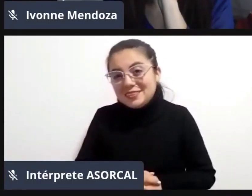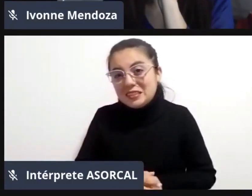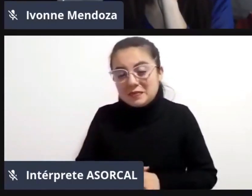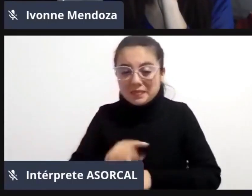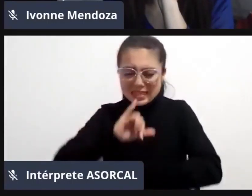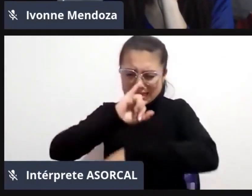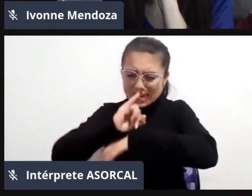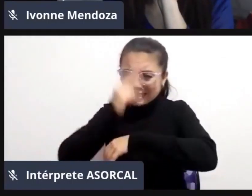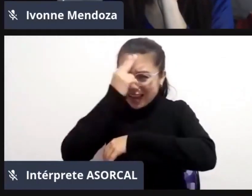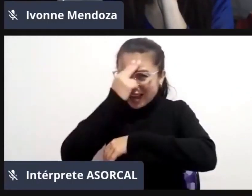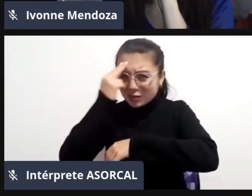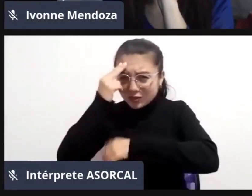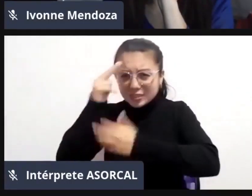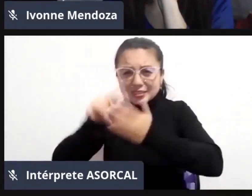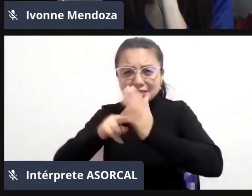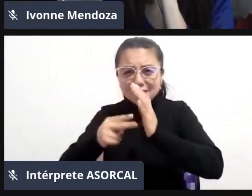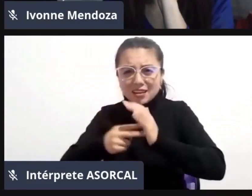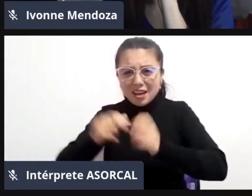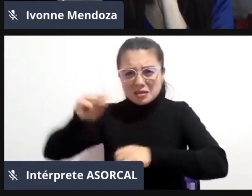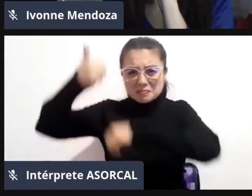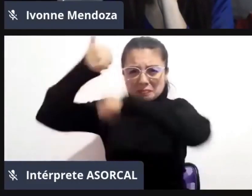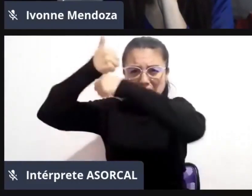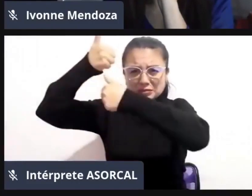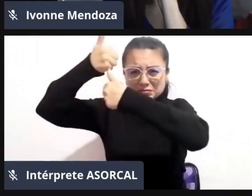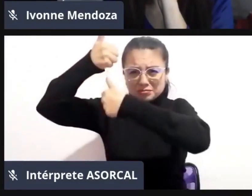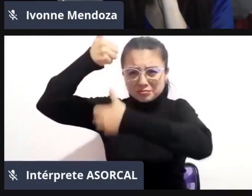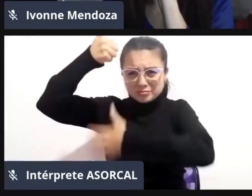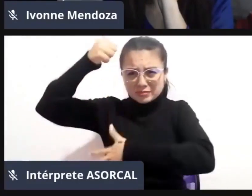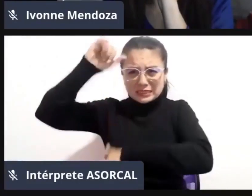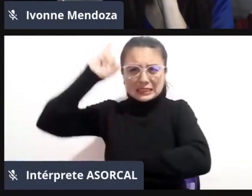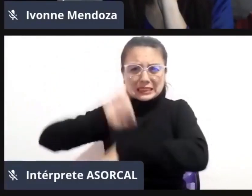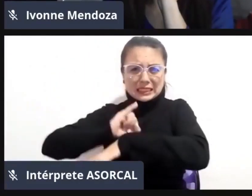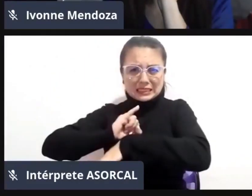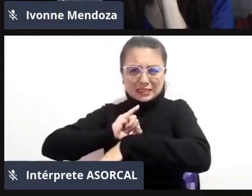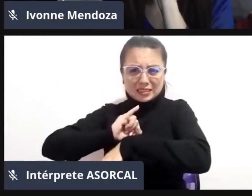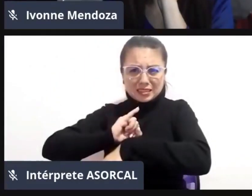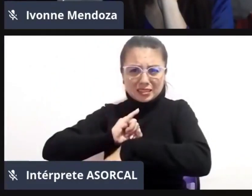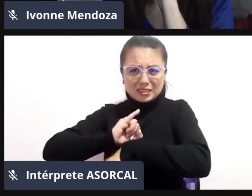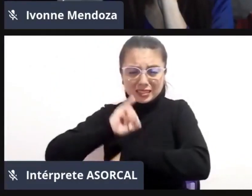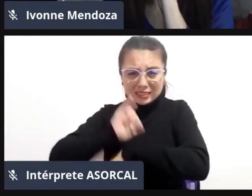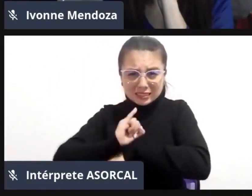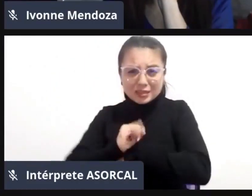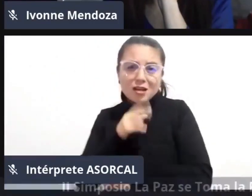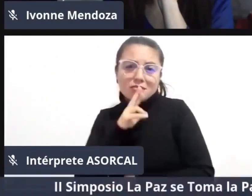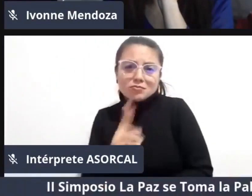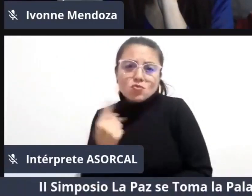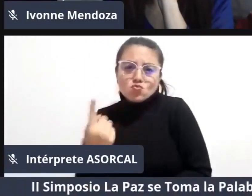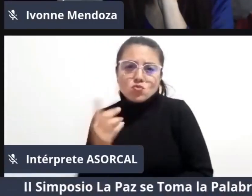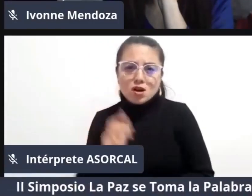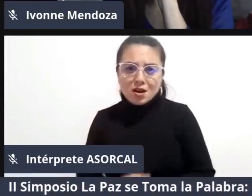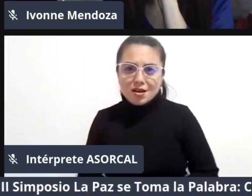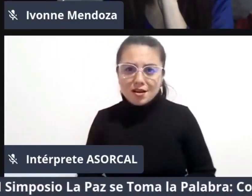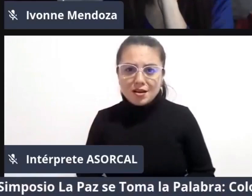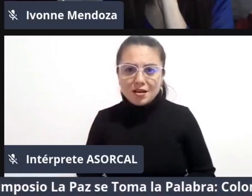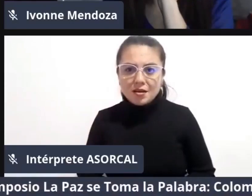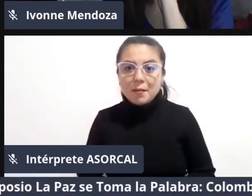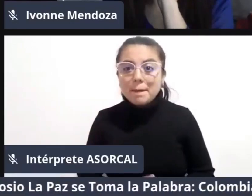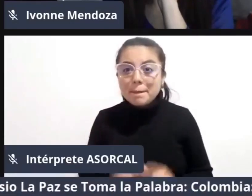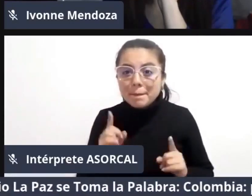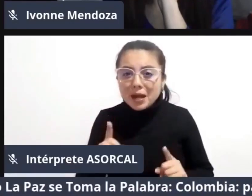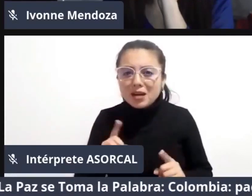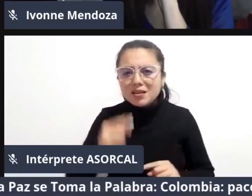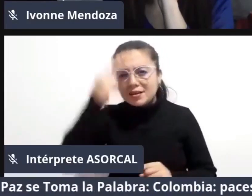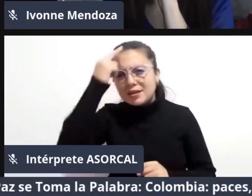jerarquía, entonces la respuesta es una. Si por Iglesia Católica vamos a entender las